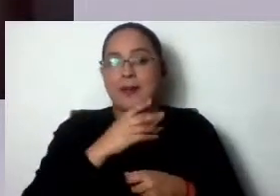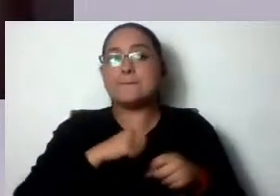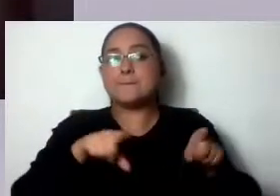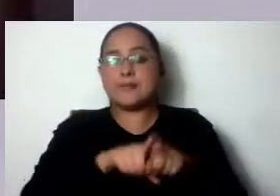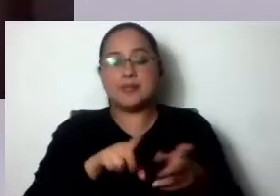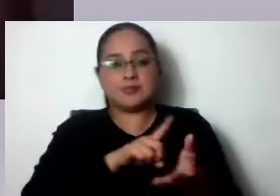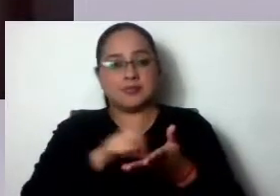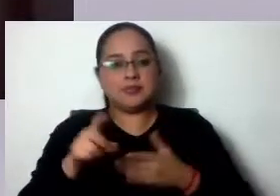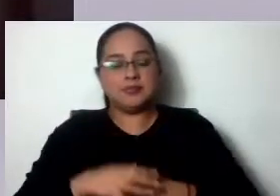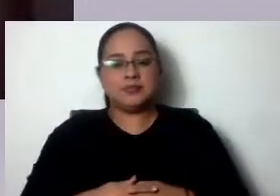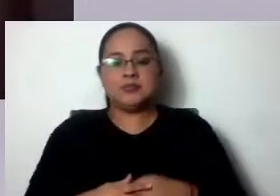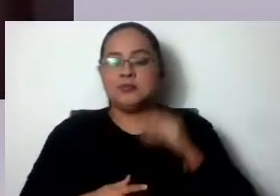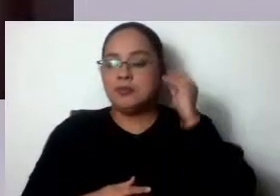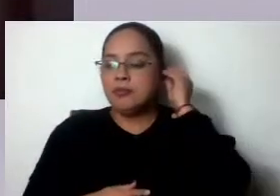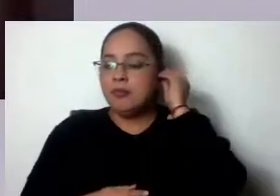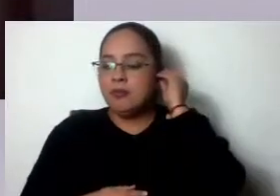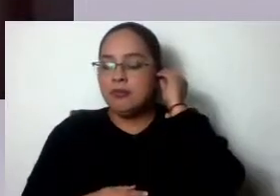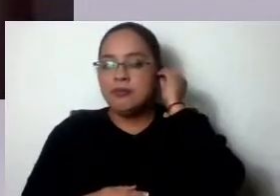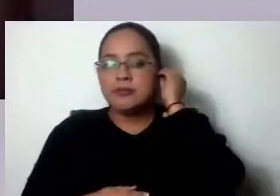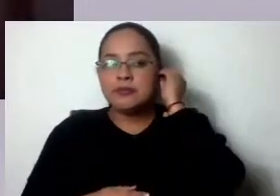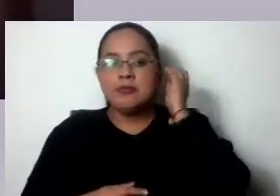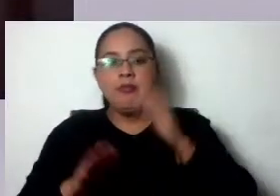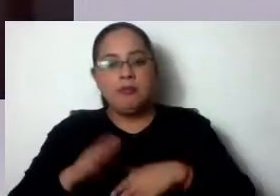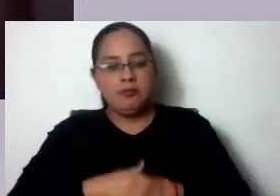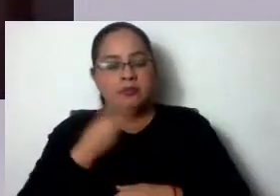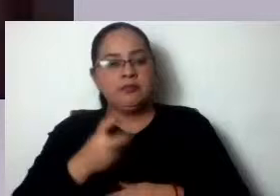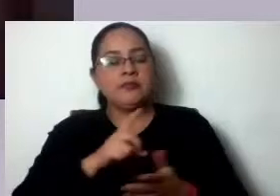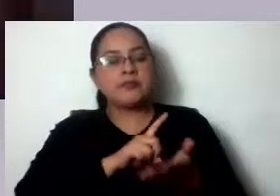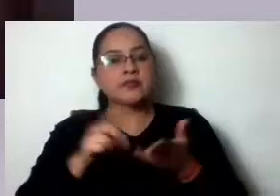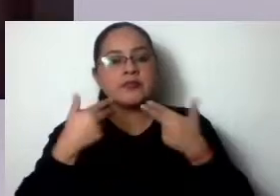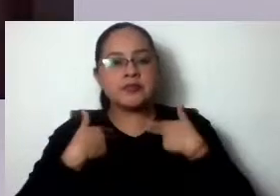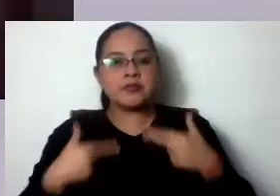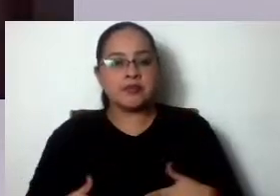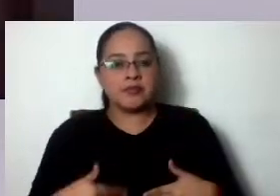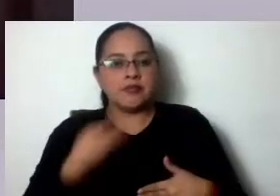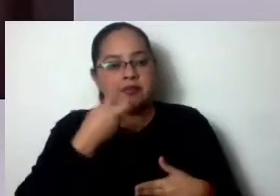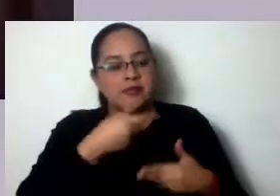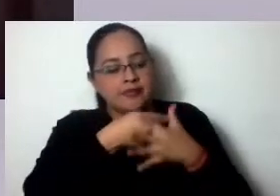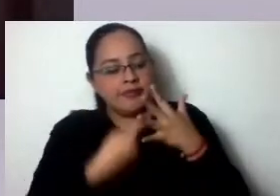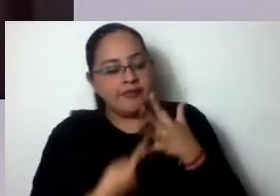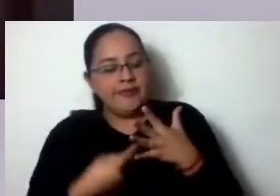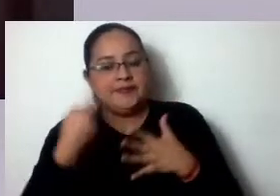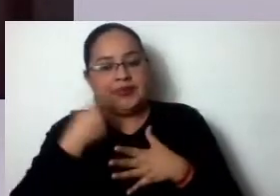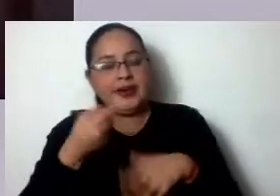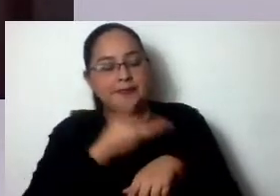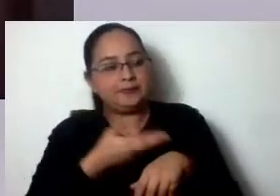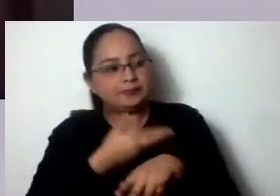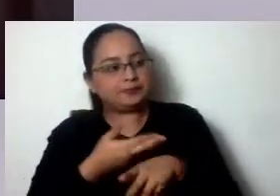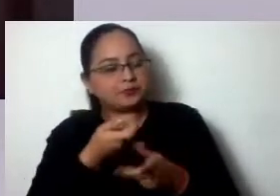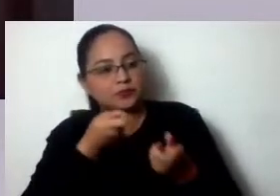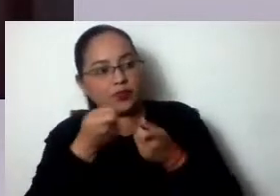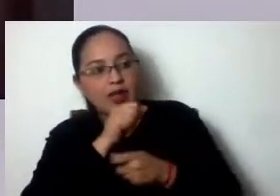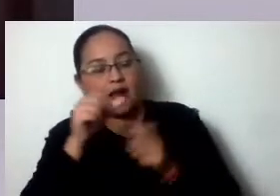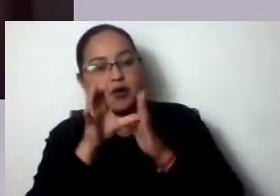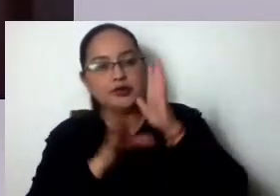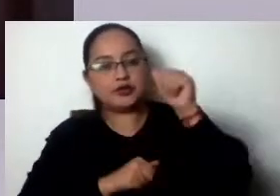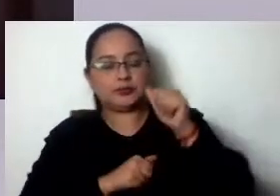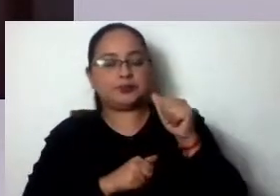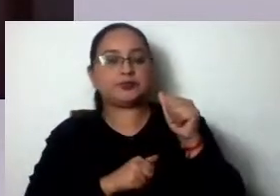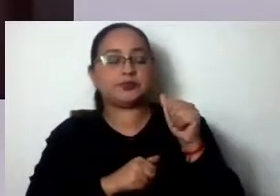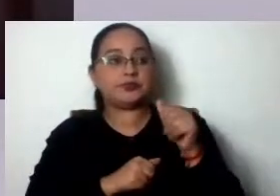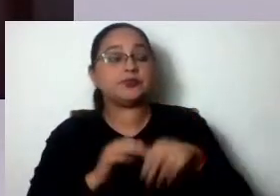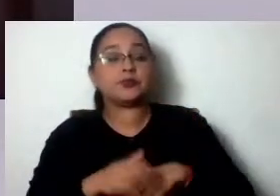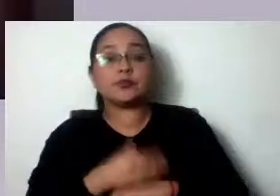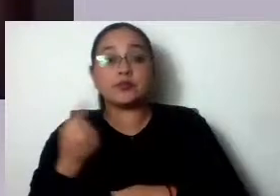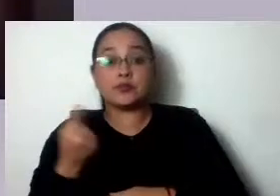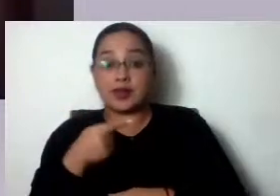derechos humanos en su conjunto constituyen un parámetro de control de regularidad constitucional conforme el cual